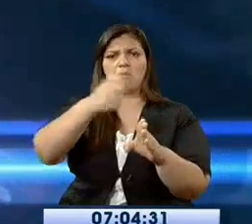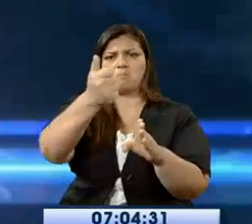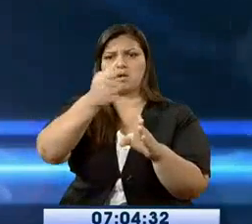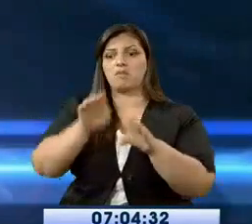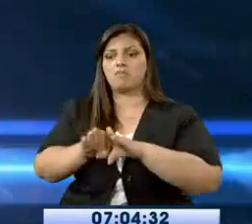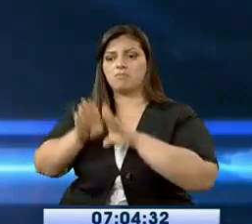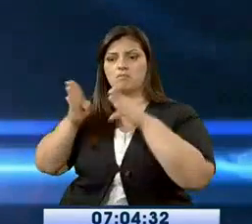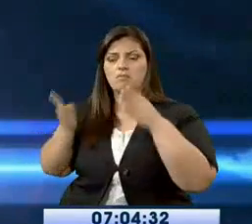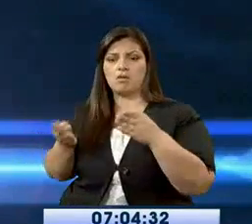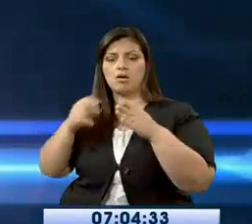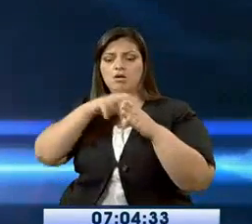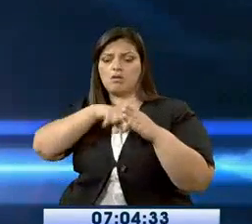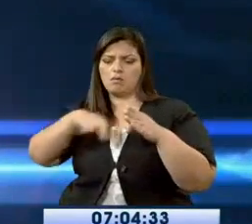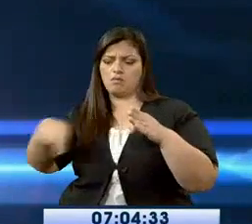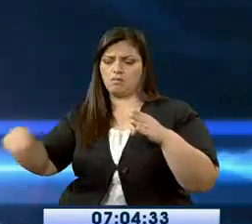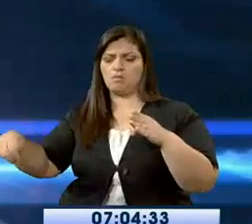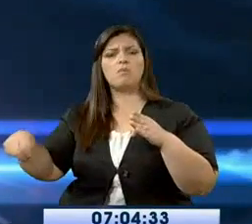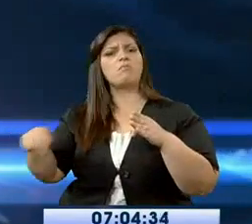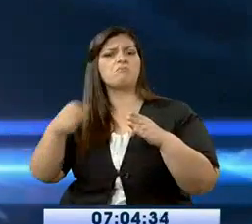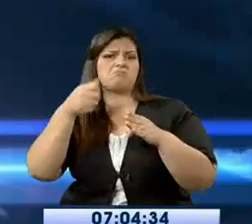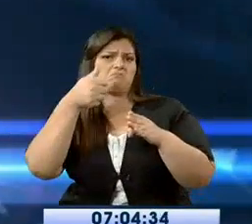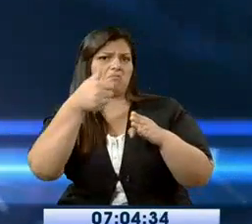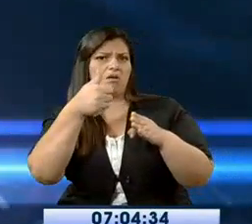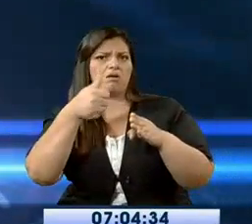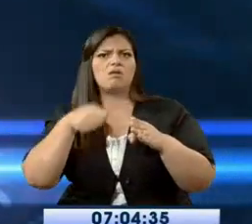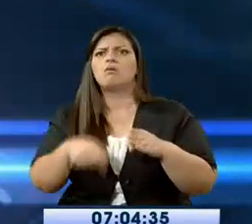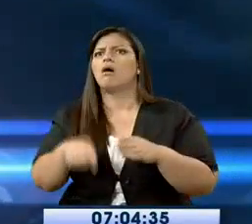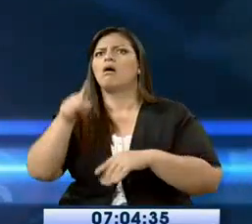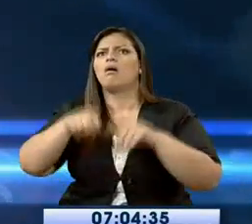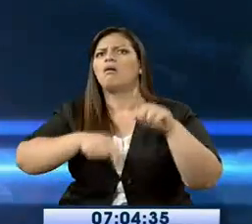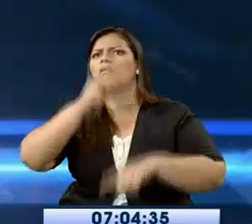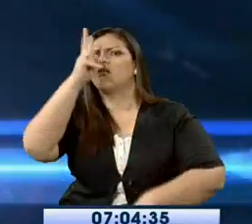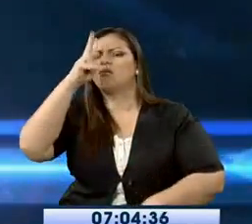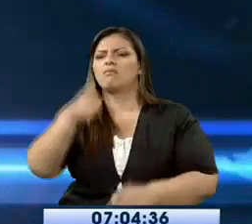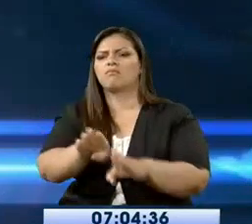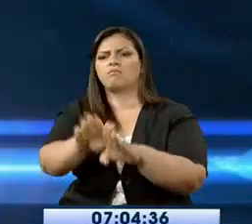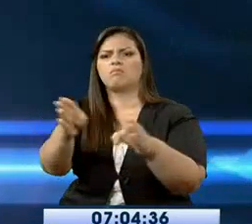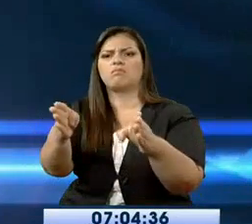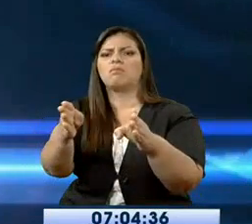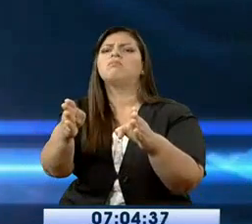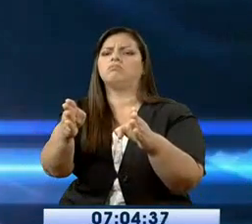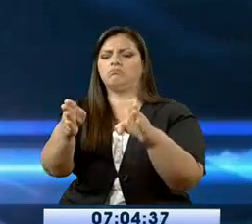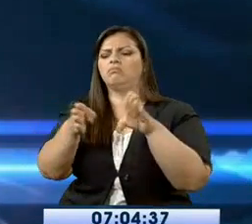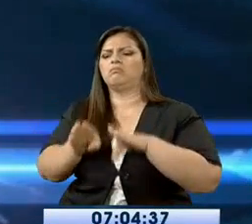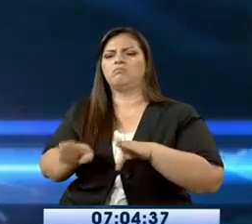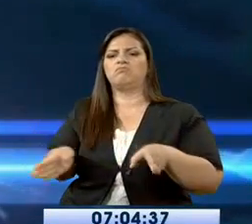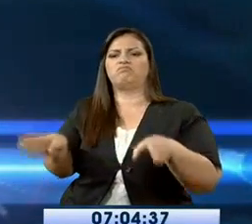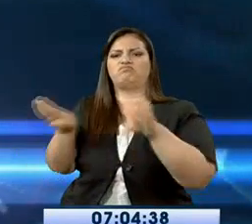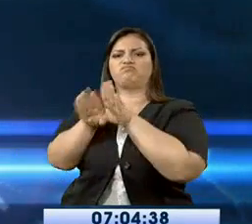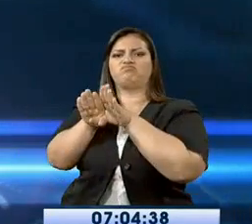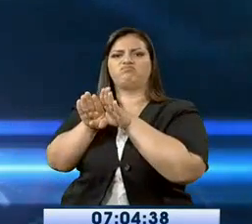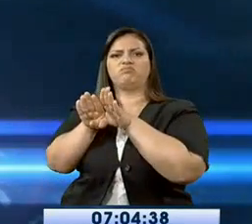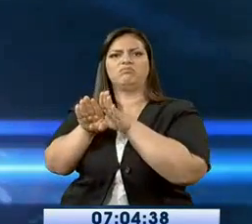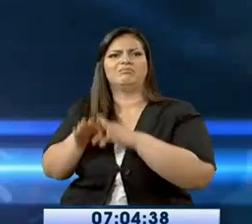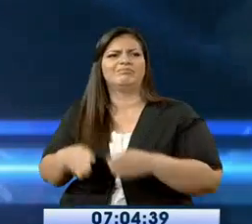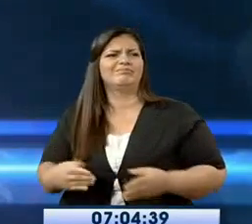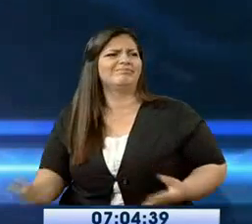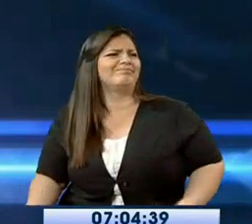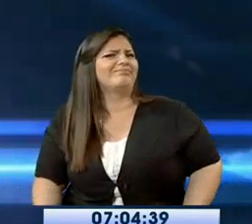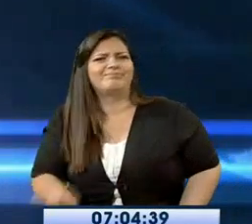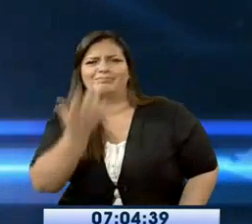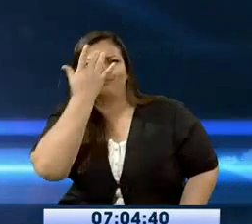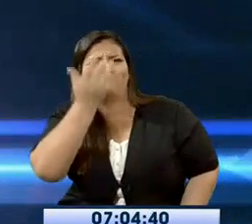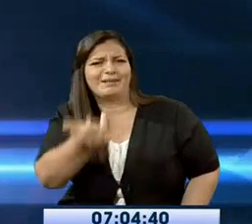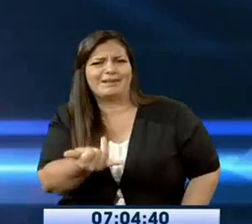cuando iban a pasar la prueba, que se preparaban para aquello, que tengan esa puerta posterior en buenas condiciones, para que